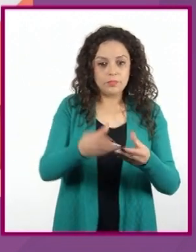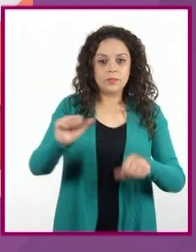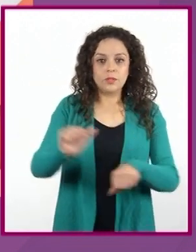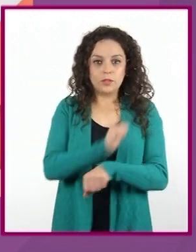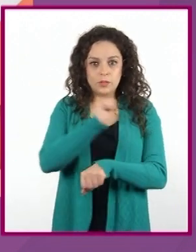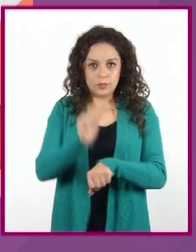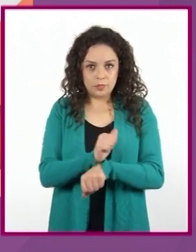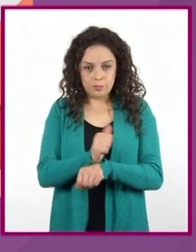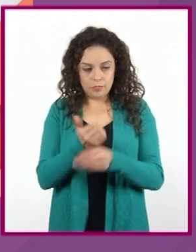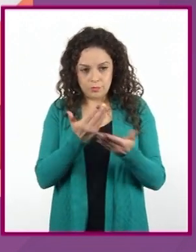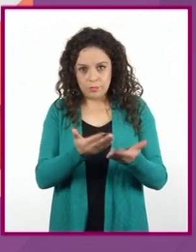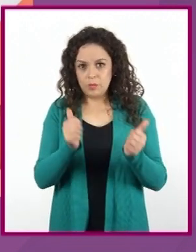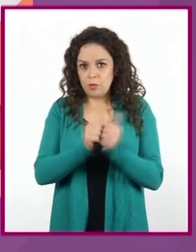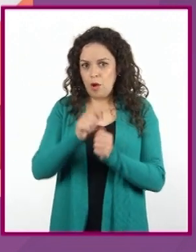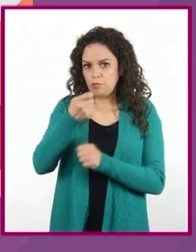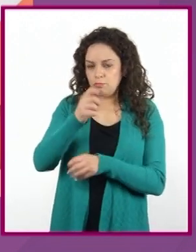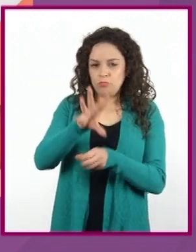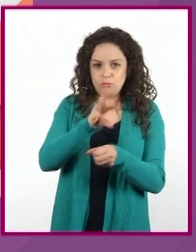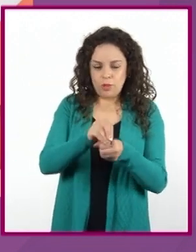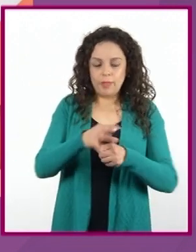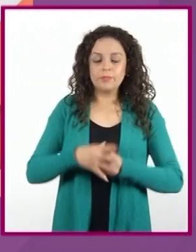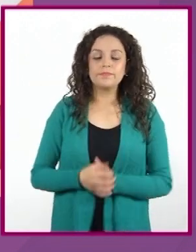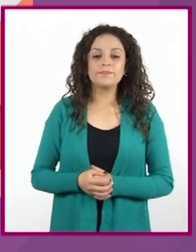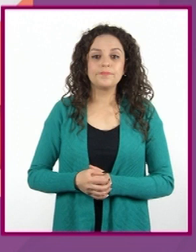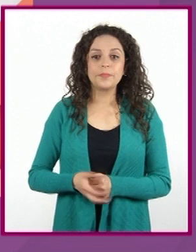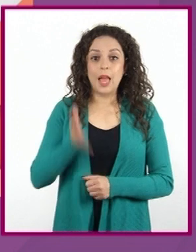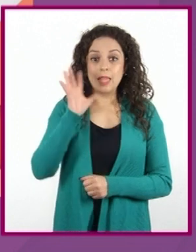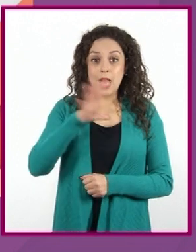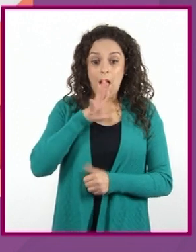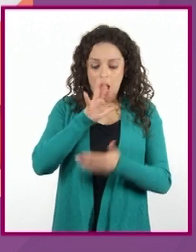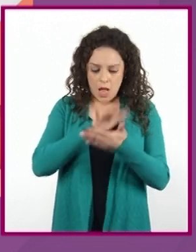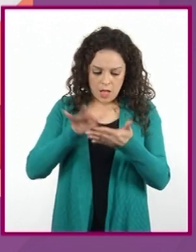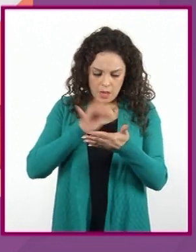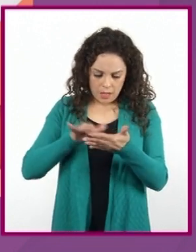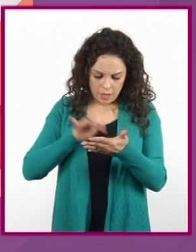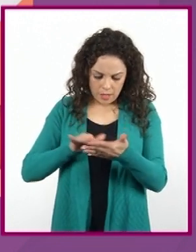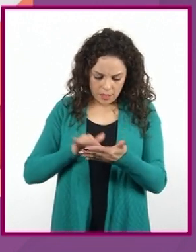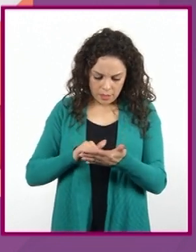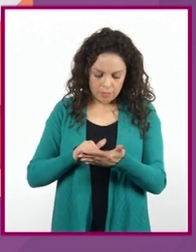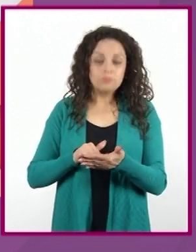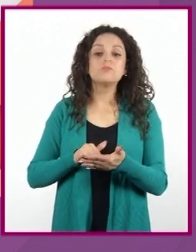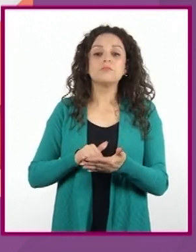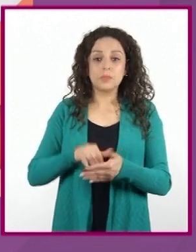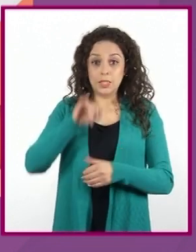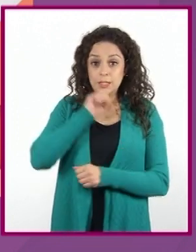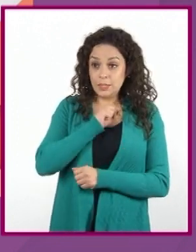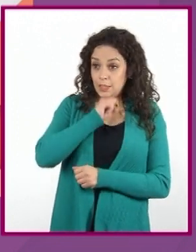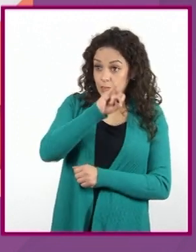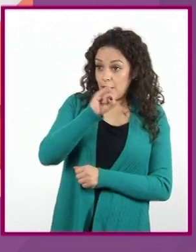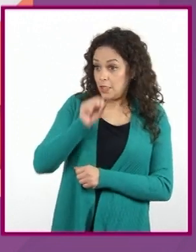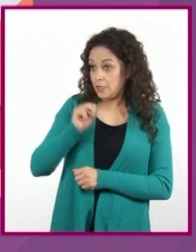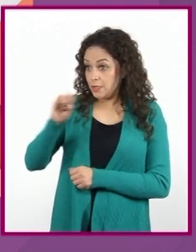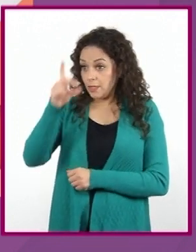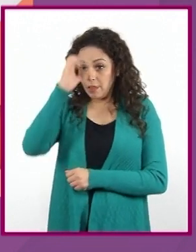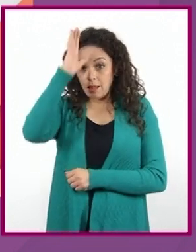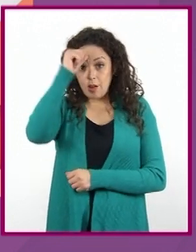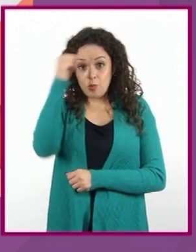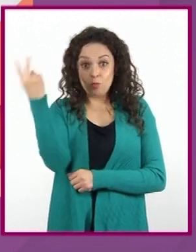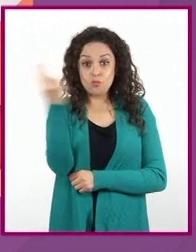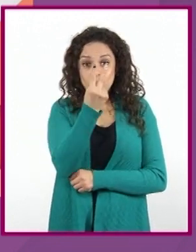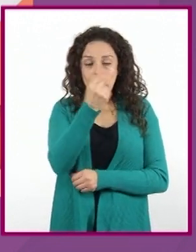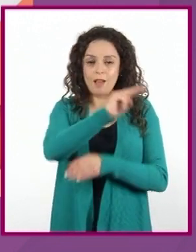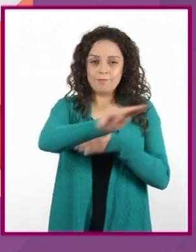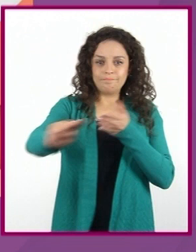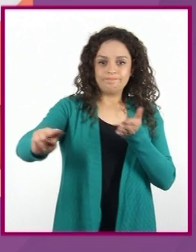al comprador. Una vez leído el contenido del contrato, como prueba de conformidad, las partes firman el